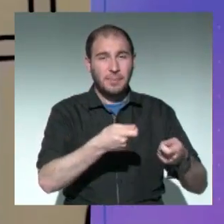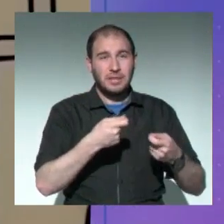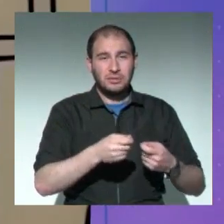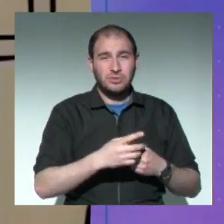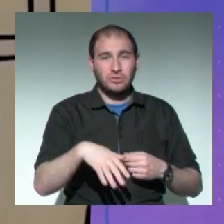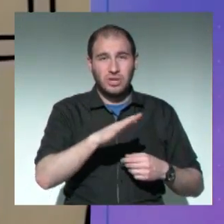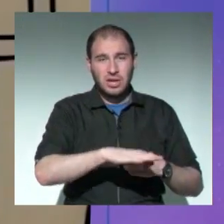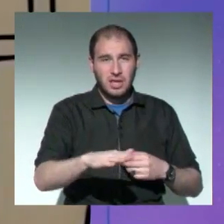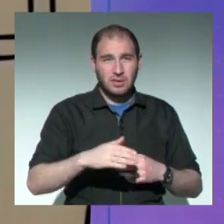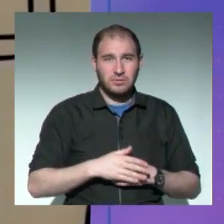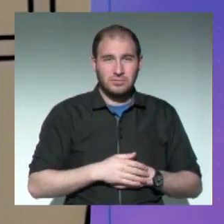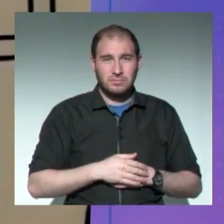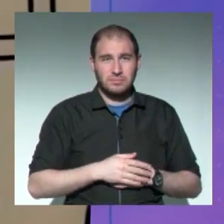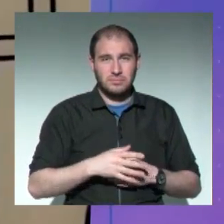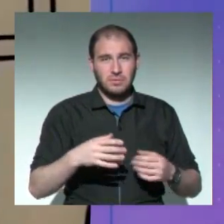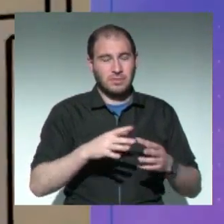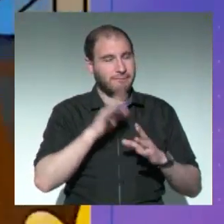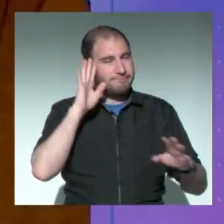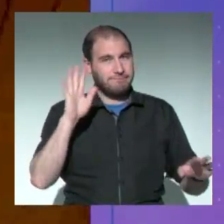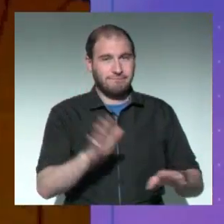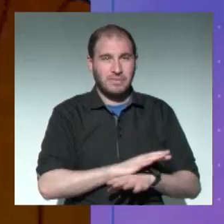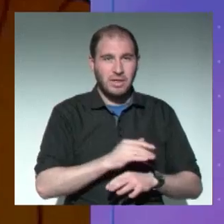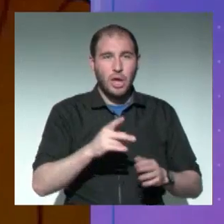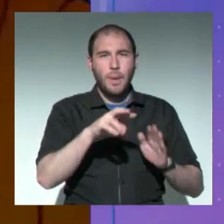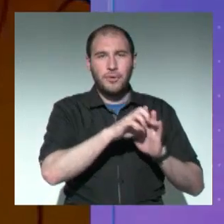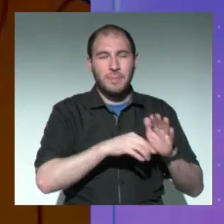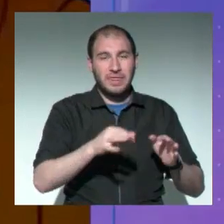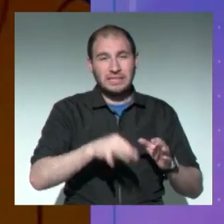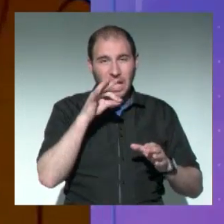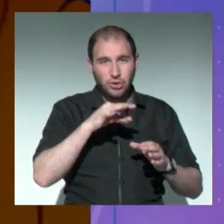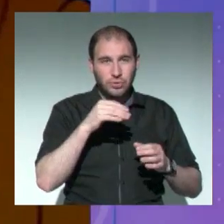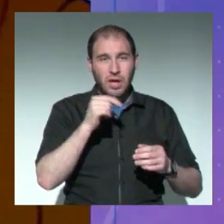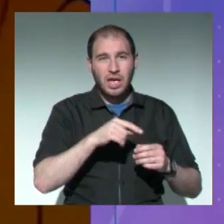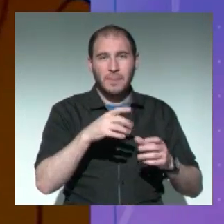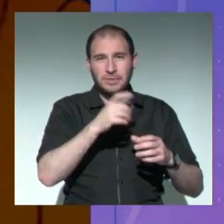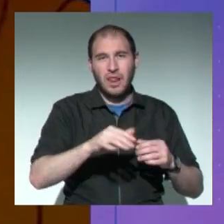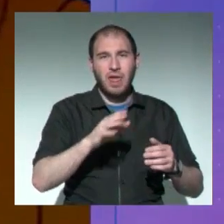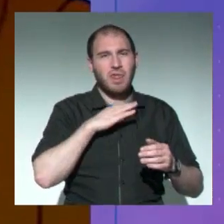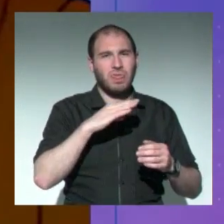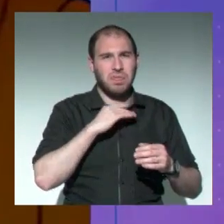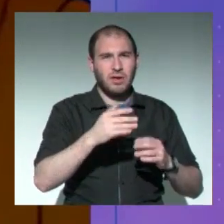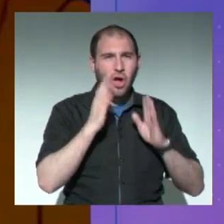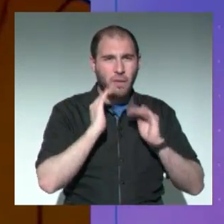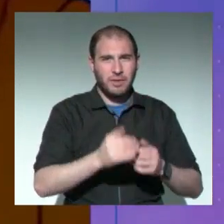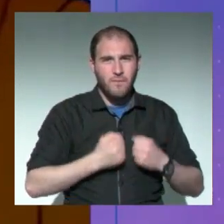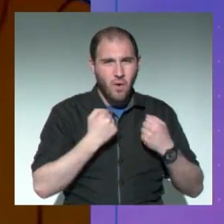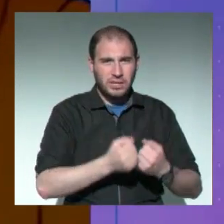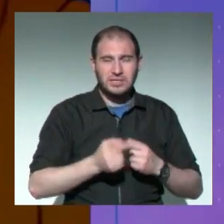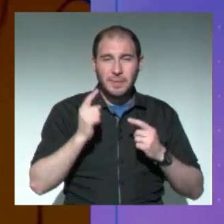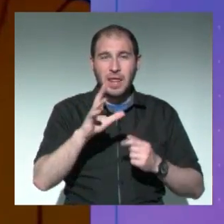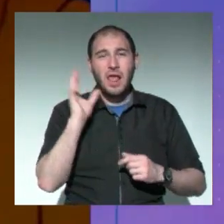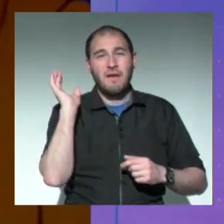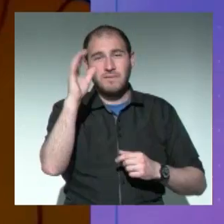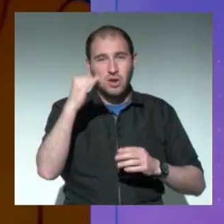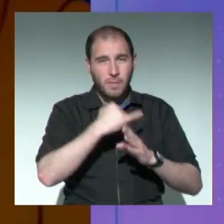nuestros niños. Gran equivocación. El programa de desayunos creó una generación de delincuentes con una enorme fuerza. Y el baloncesto a